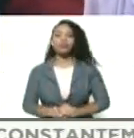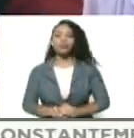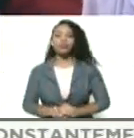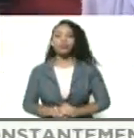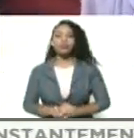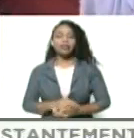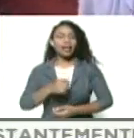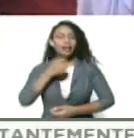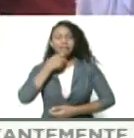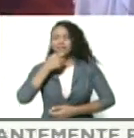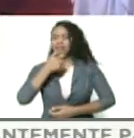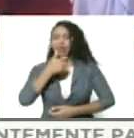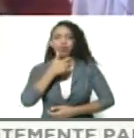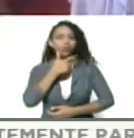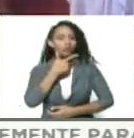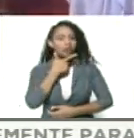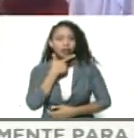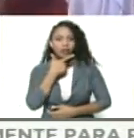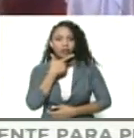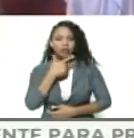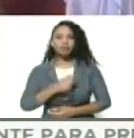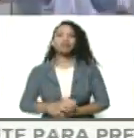Muy hermosa.